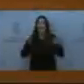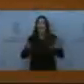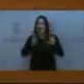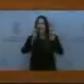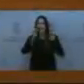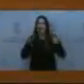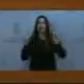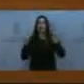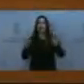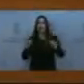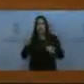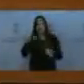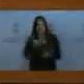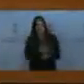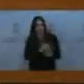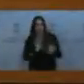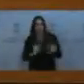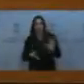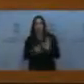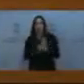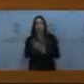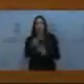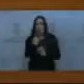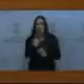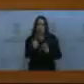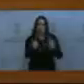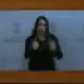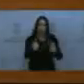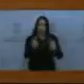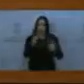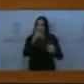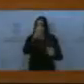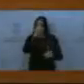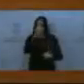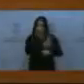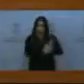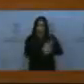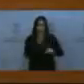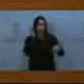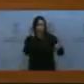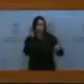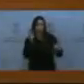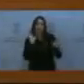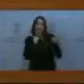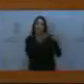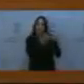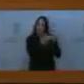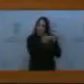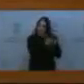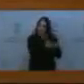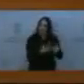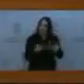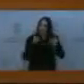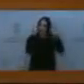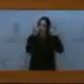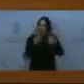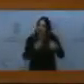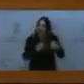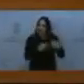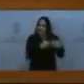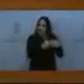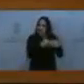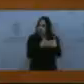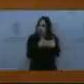una ley, pero hay que recordar que esta consejera y su equipo han estado intentando torpedear desde